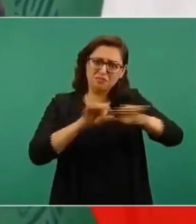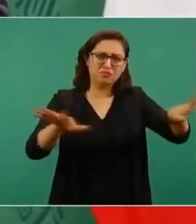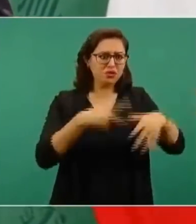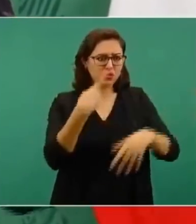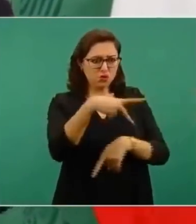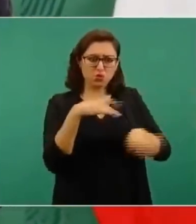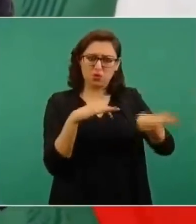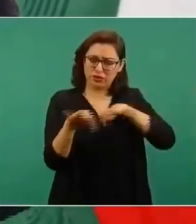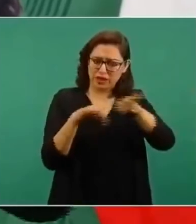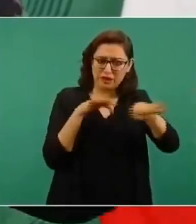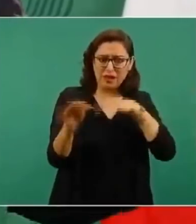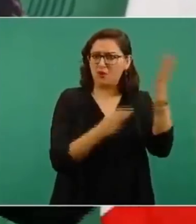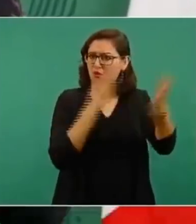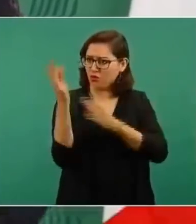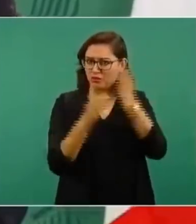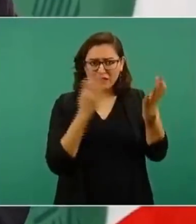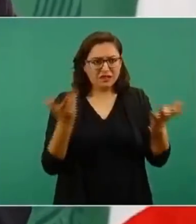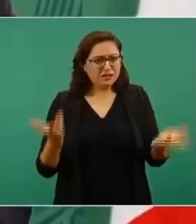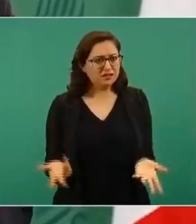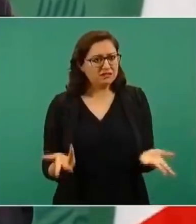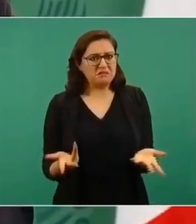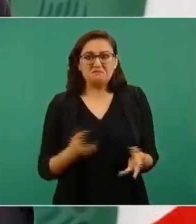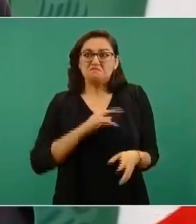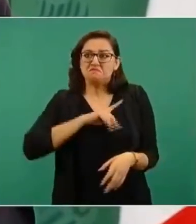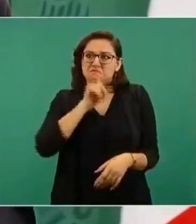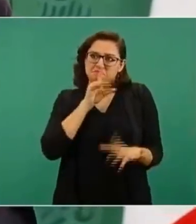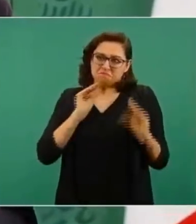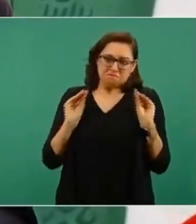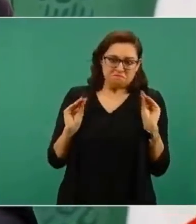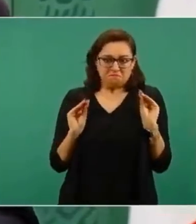¿Cómo es que no se habla de eso?